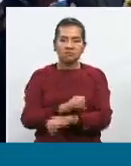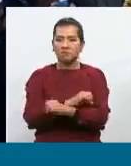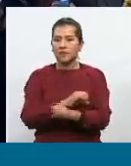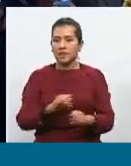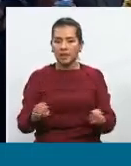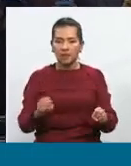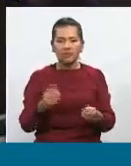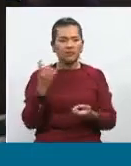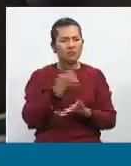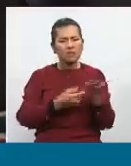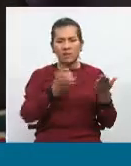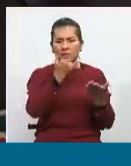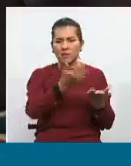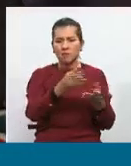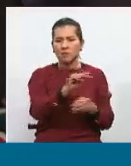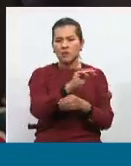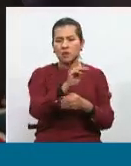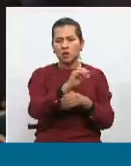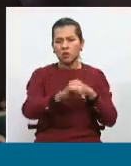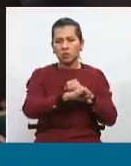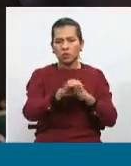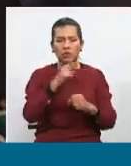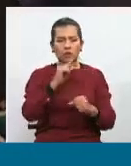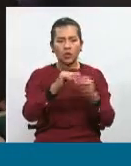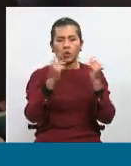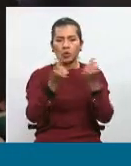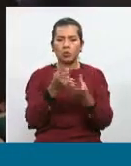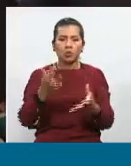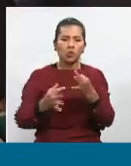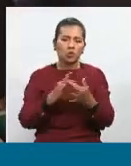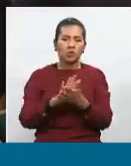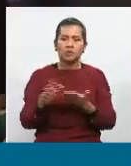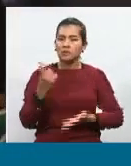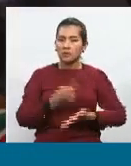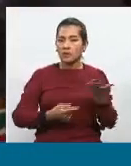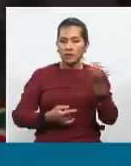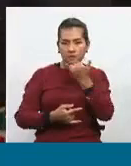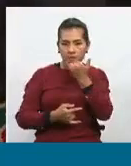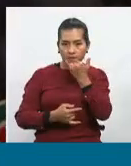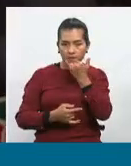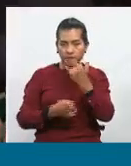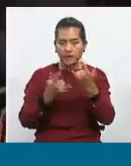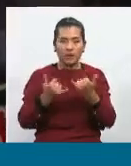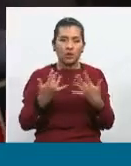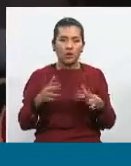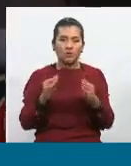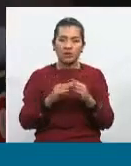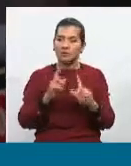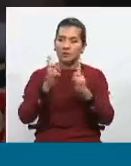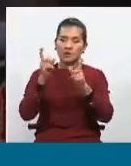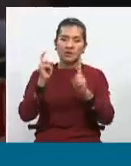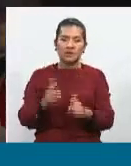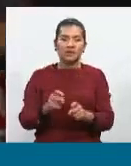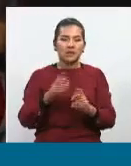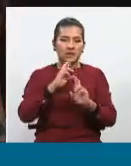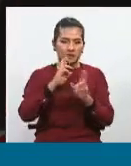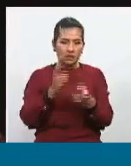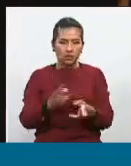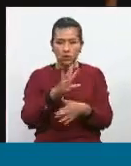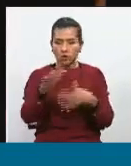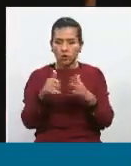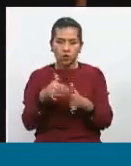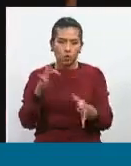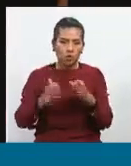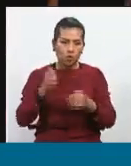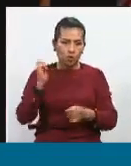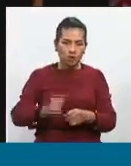el Ministerio Público? ¿Qué está pasando con el órgano judicial? Yo creo que estructuralmente la respuesta está en dotar de mayor independencia a los jueces y